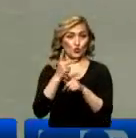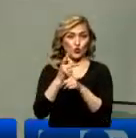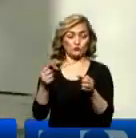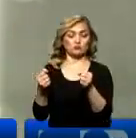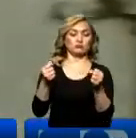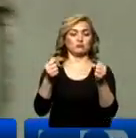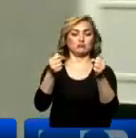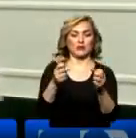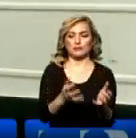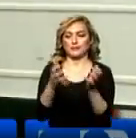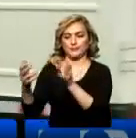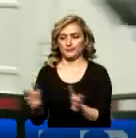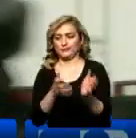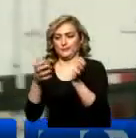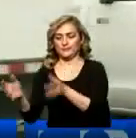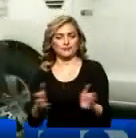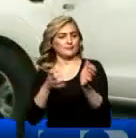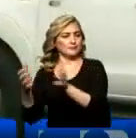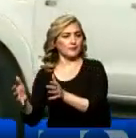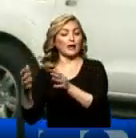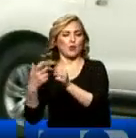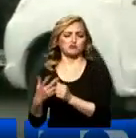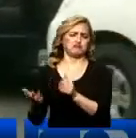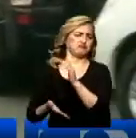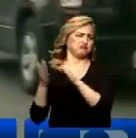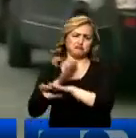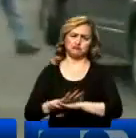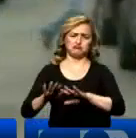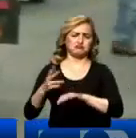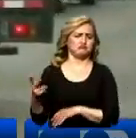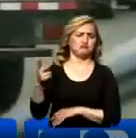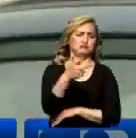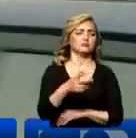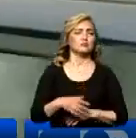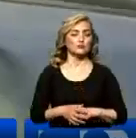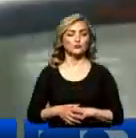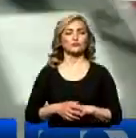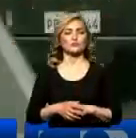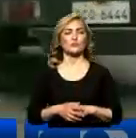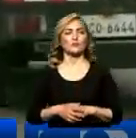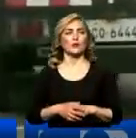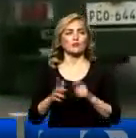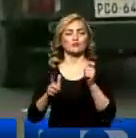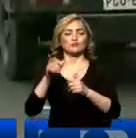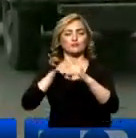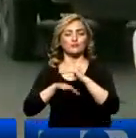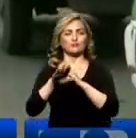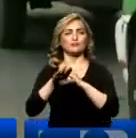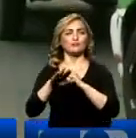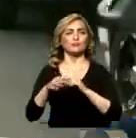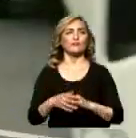salen inmediatamente. Estamos viendo que junto a la Agencia Metropolitana de Tránsito también no estamos dejando entrar a las personas que